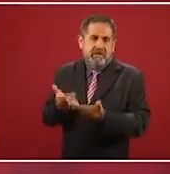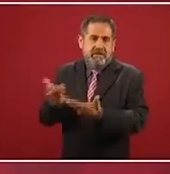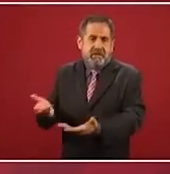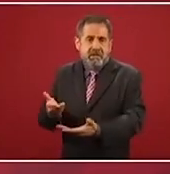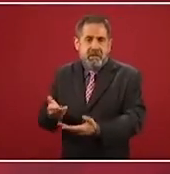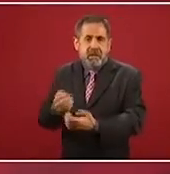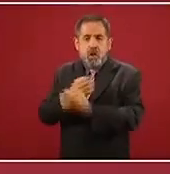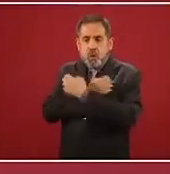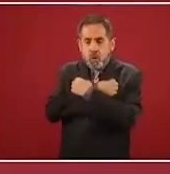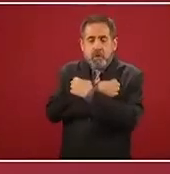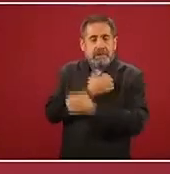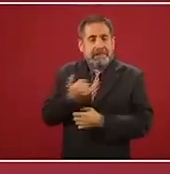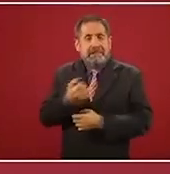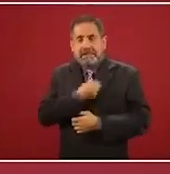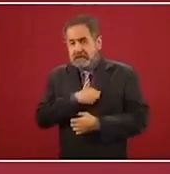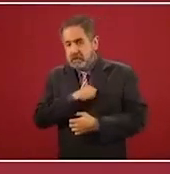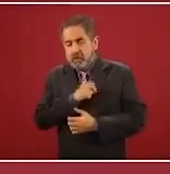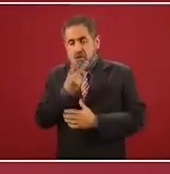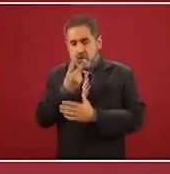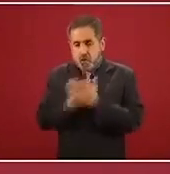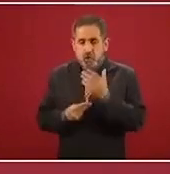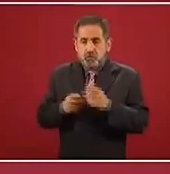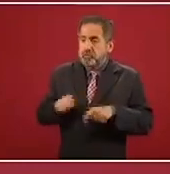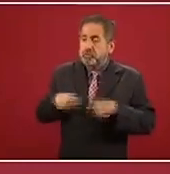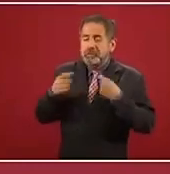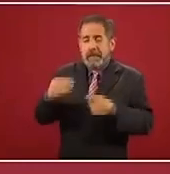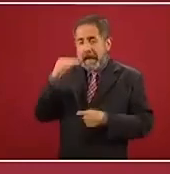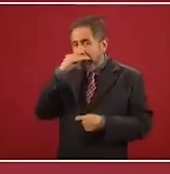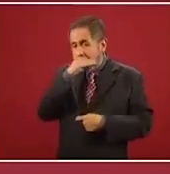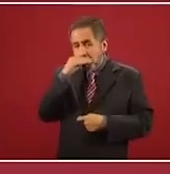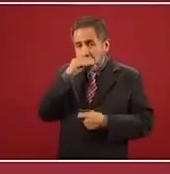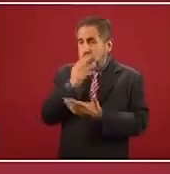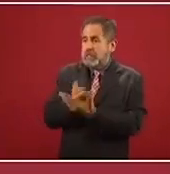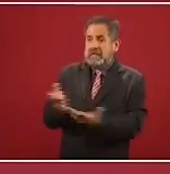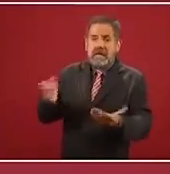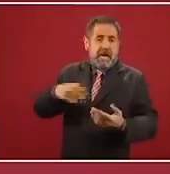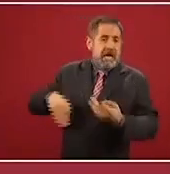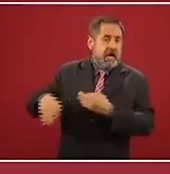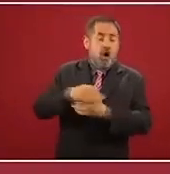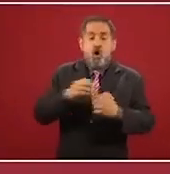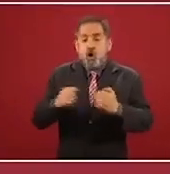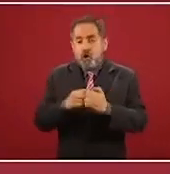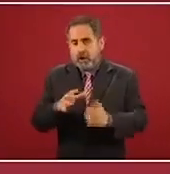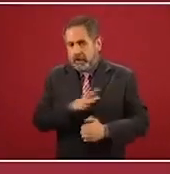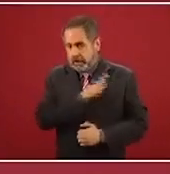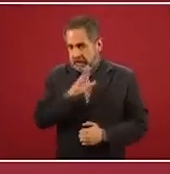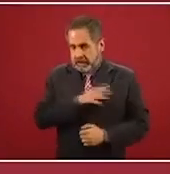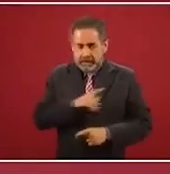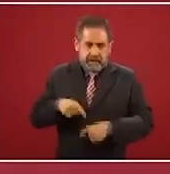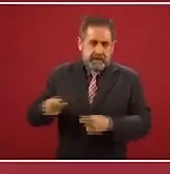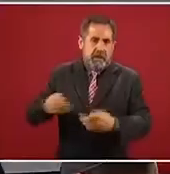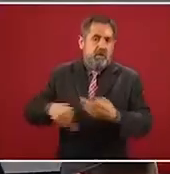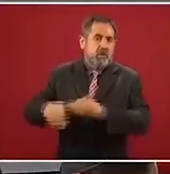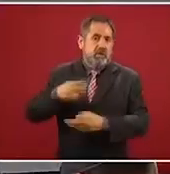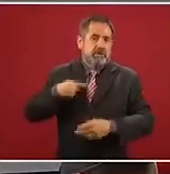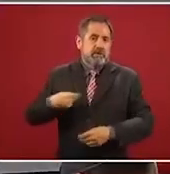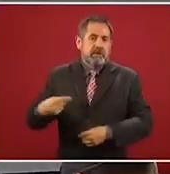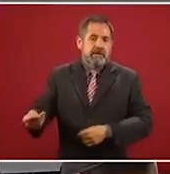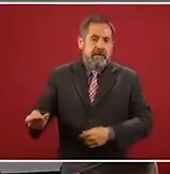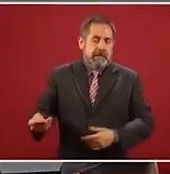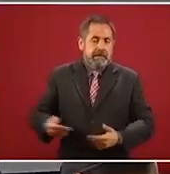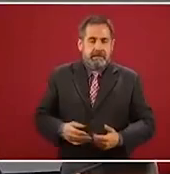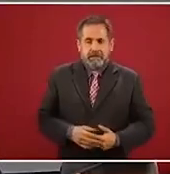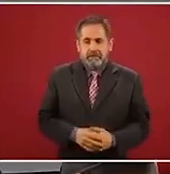la educación y la salud pública, gratuita, de calidad, a todos.